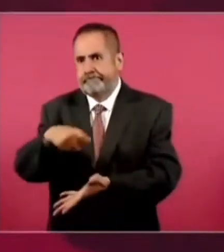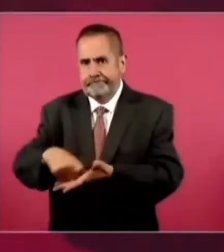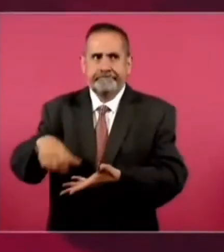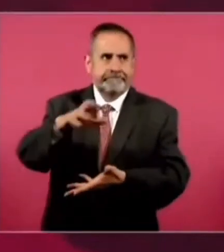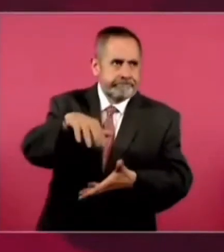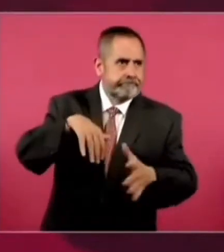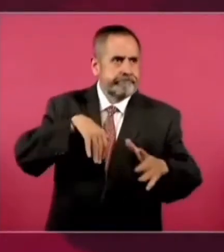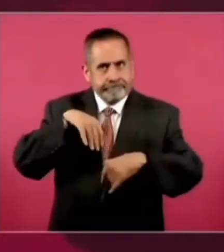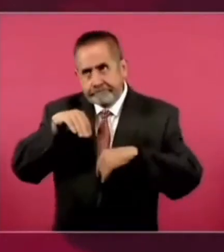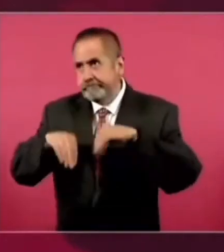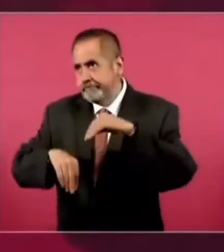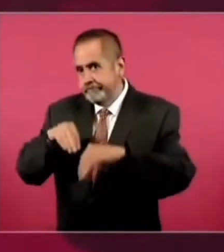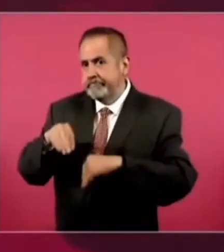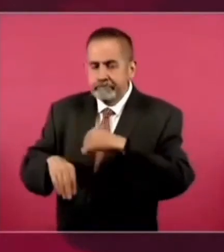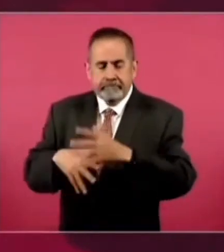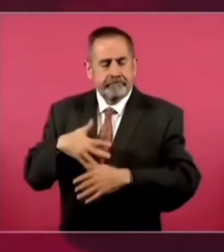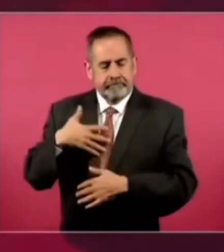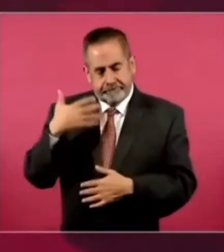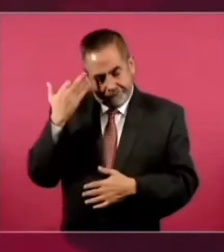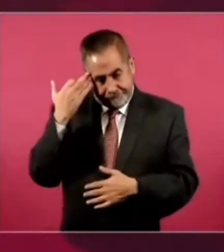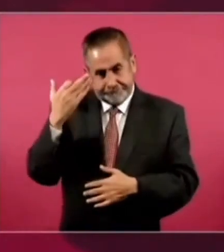proceso de